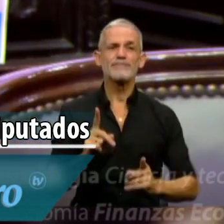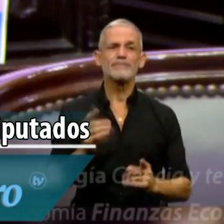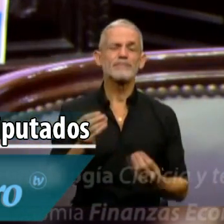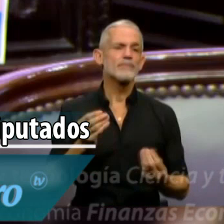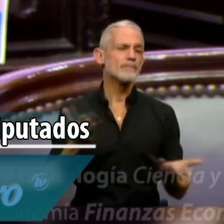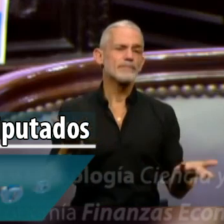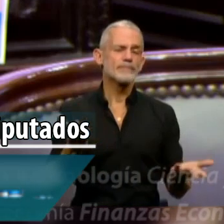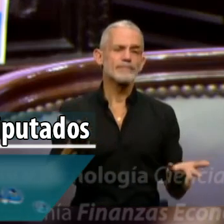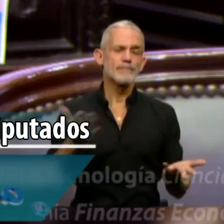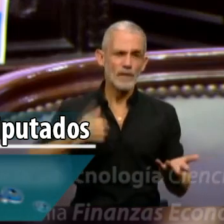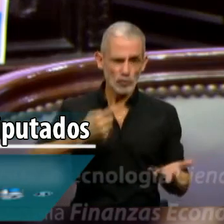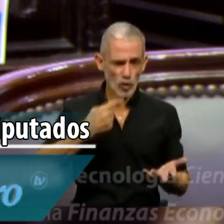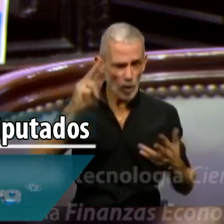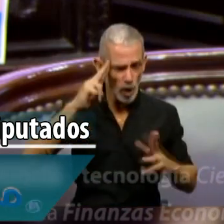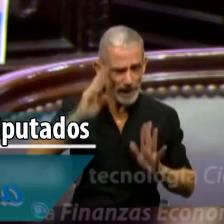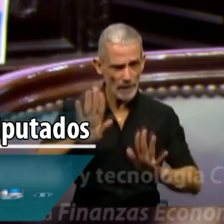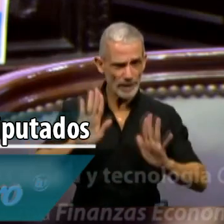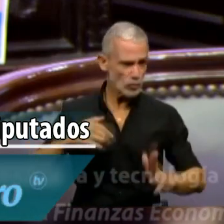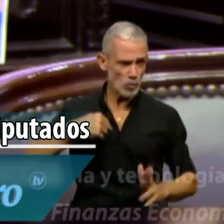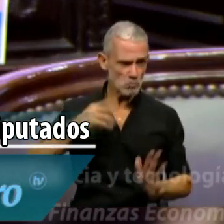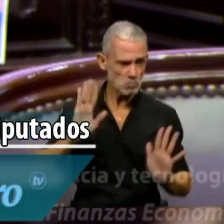es, lo digo con todo respeto,